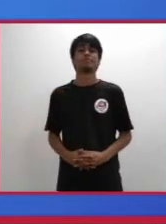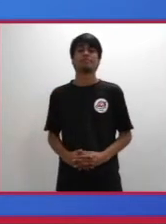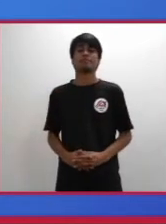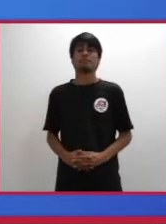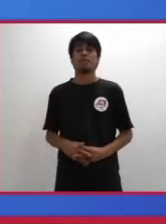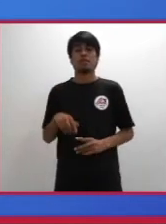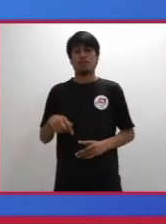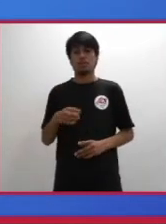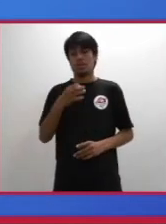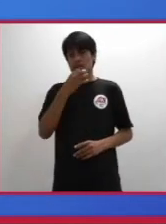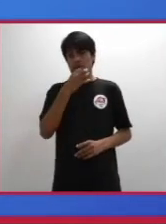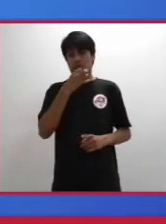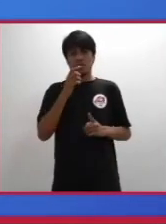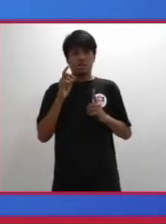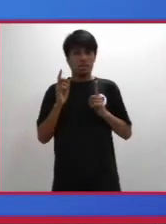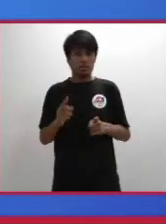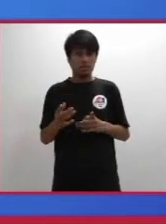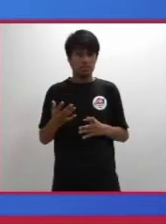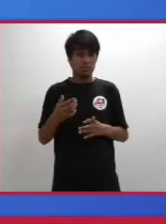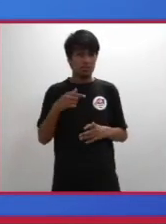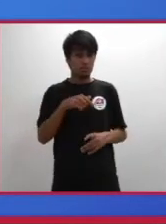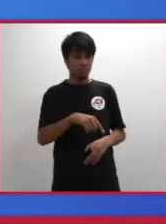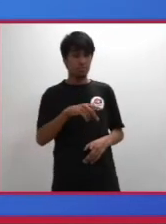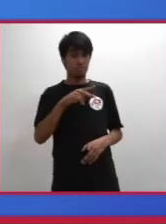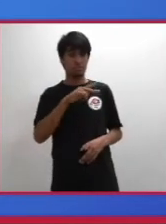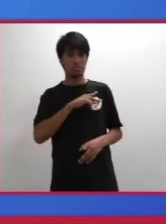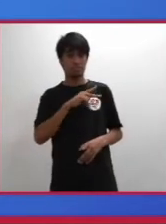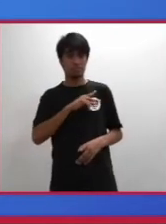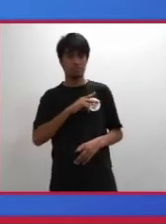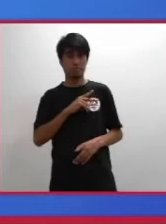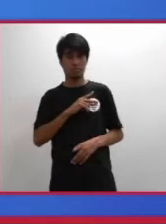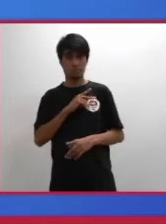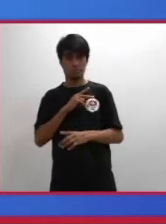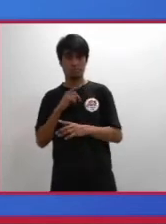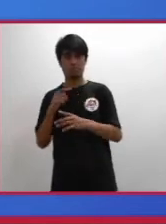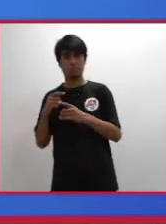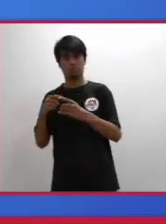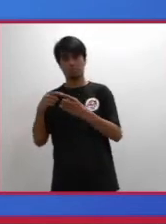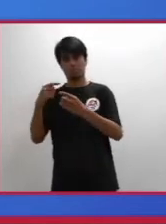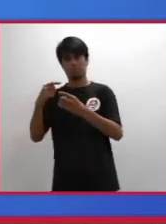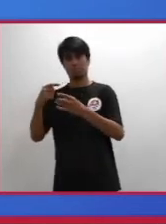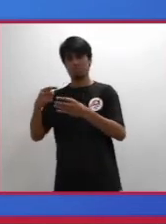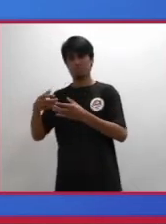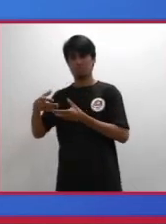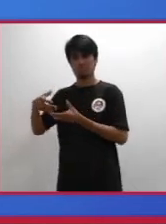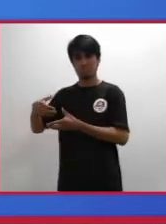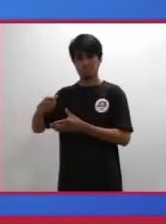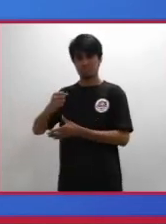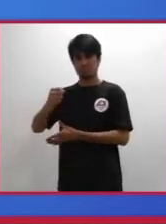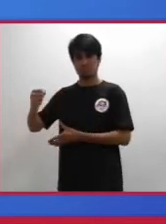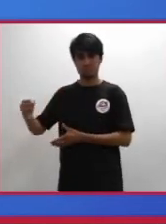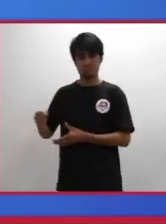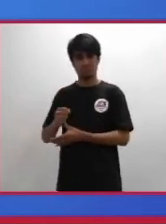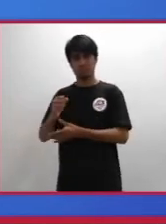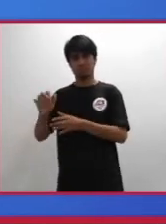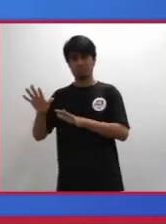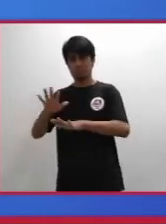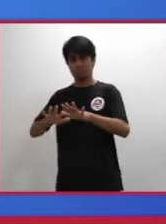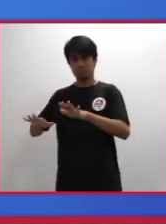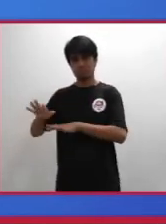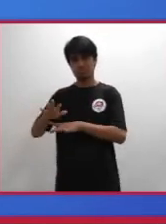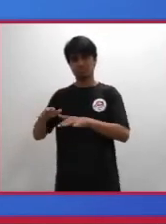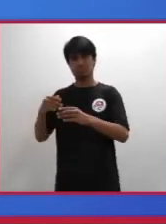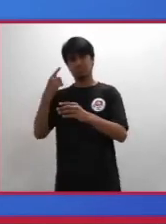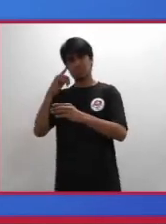Acá, por ejemplo, también tenemos esta persona que se está cargando concreto, estamos haciendo quizás una obra de planta de tratamiento, una